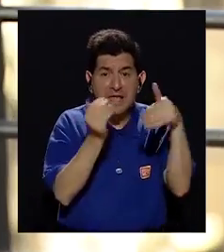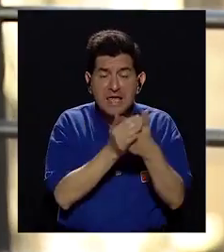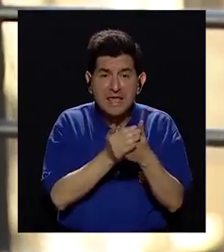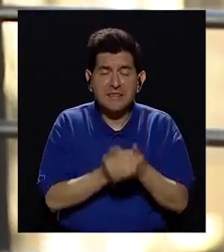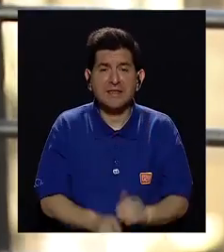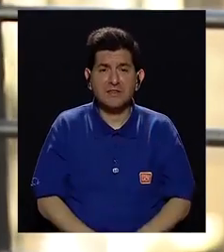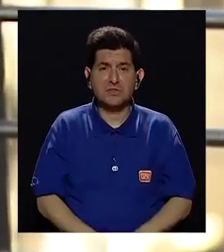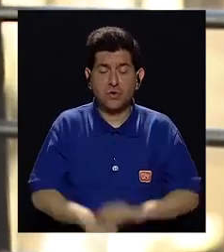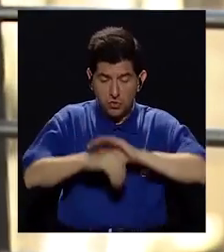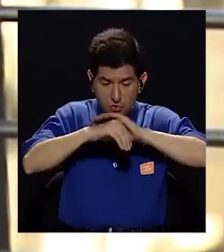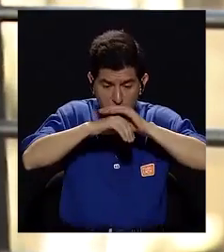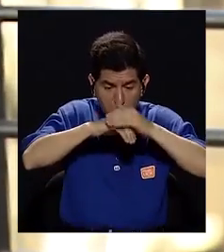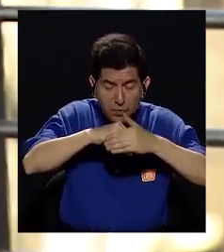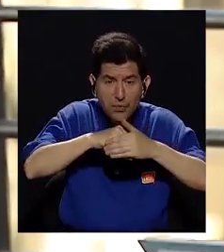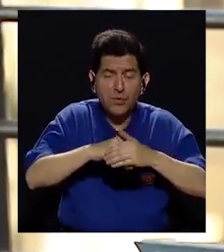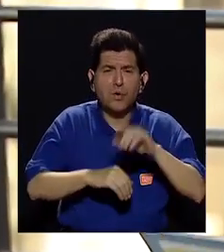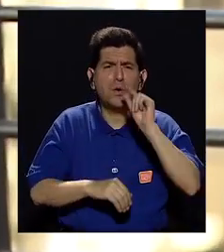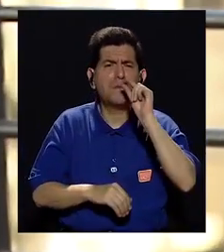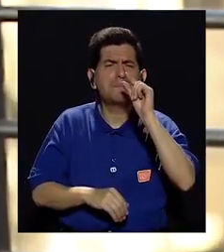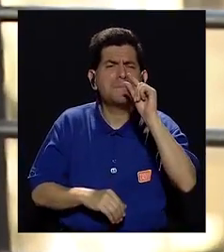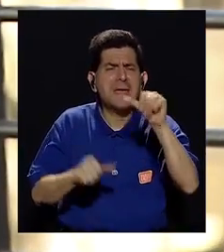la rodilla se lesionó